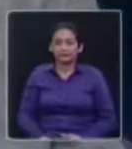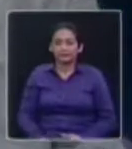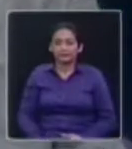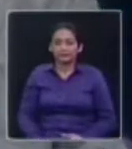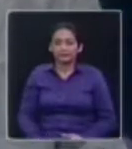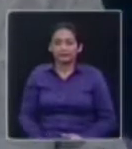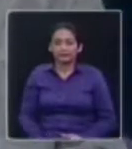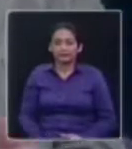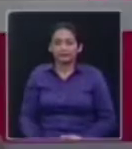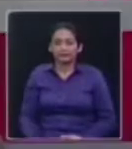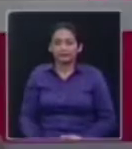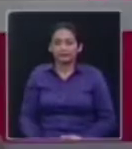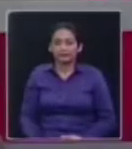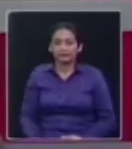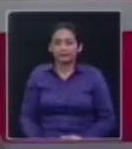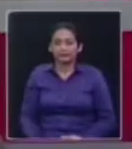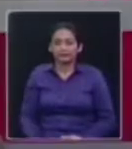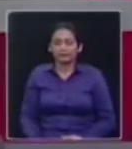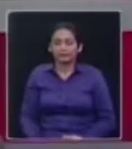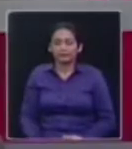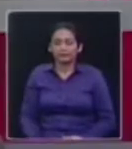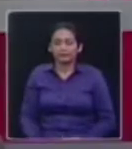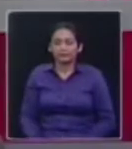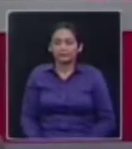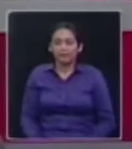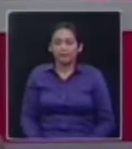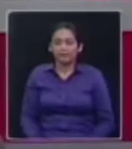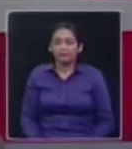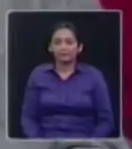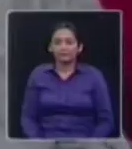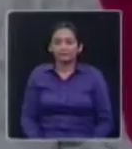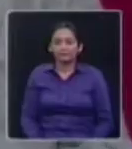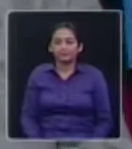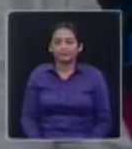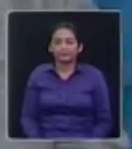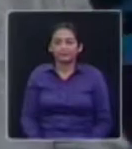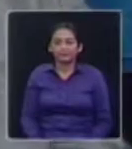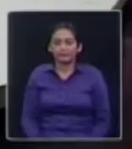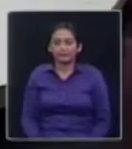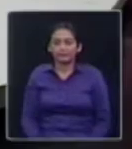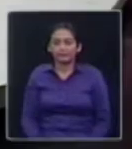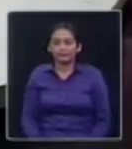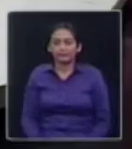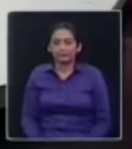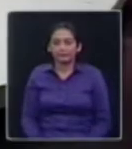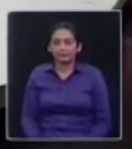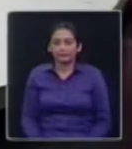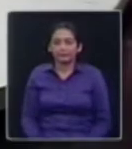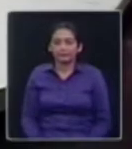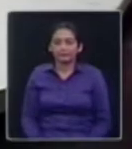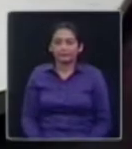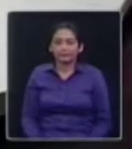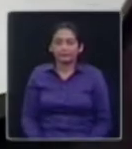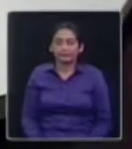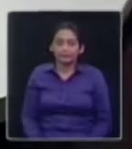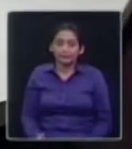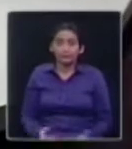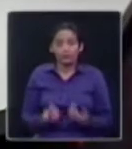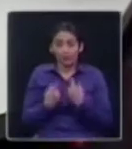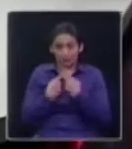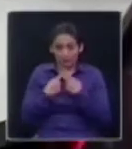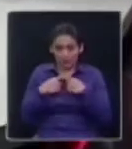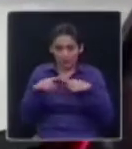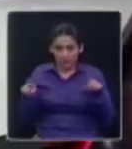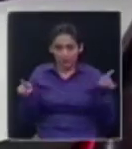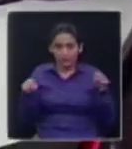level A. More experience, more knowledge to manage more complex projects. Claro. Esa es la diferenciación de este modelo de